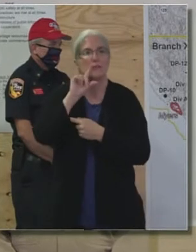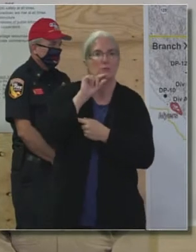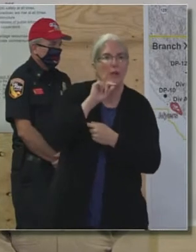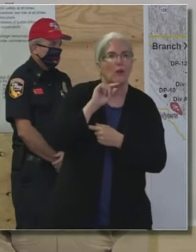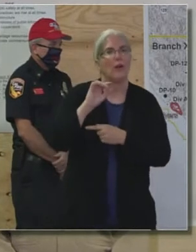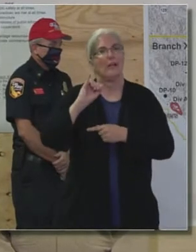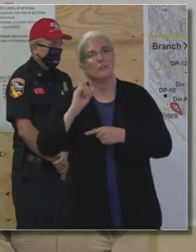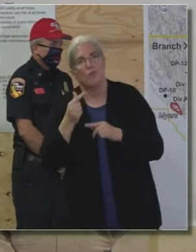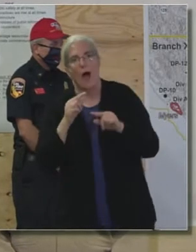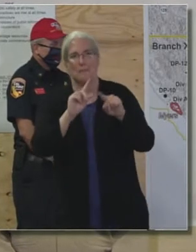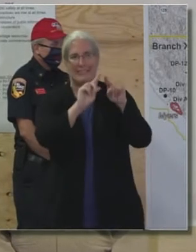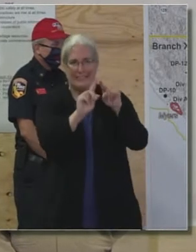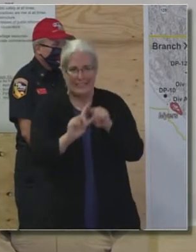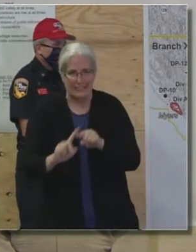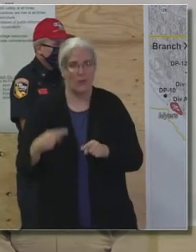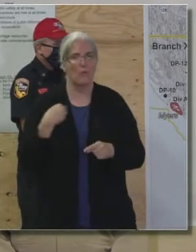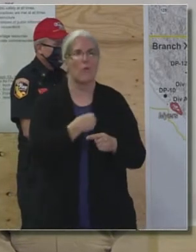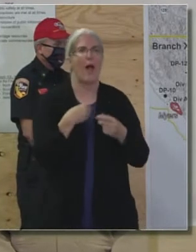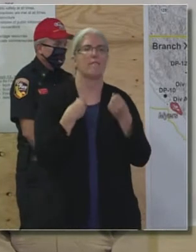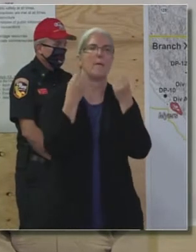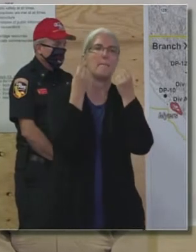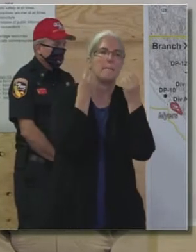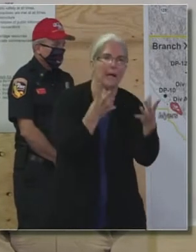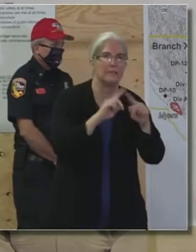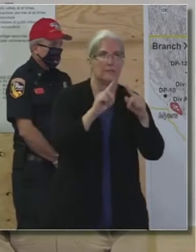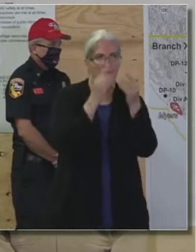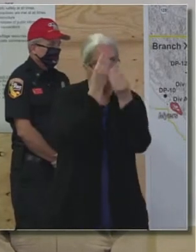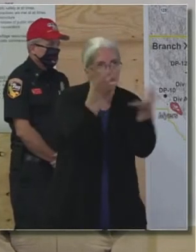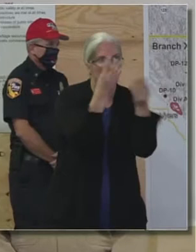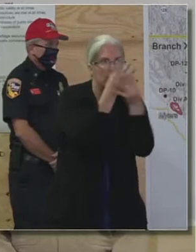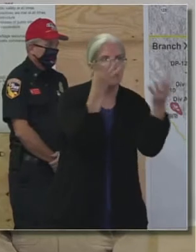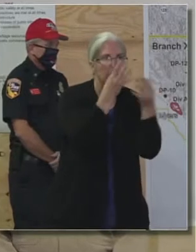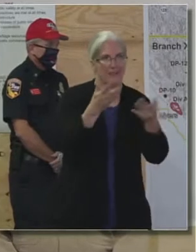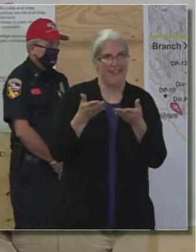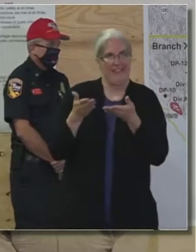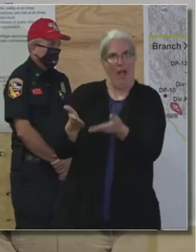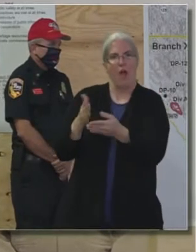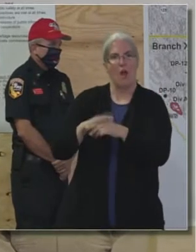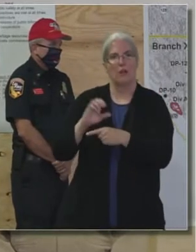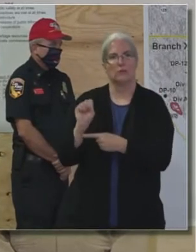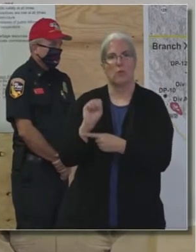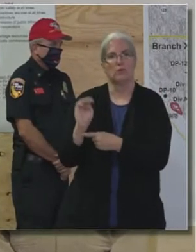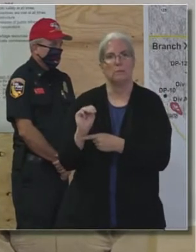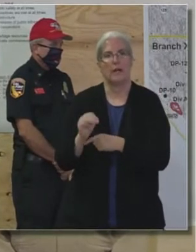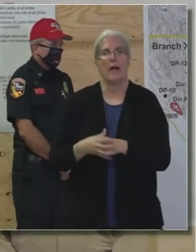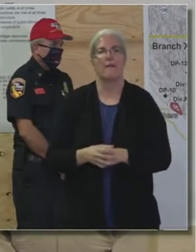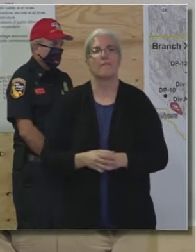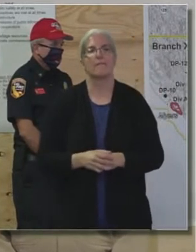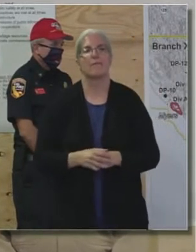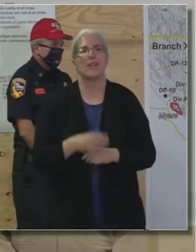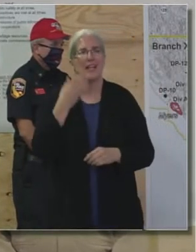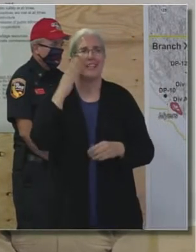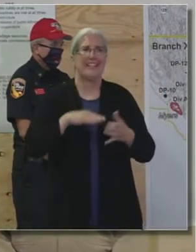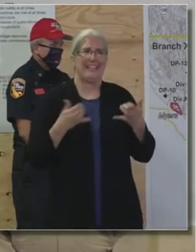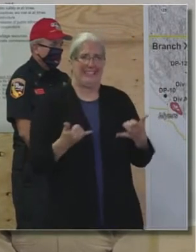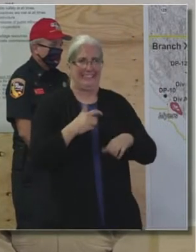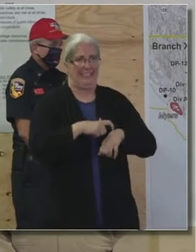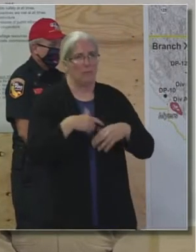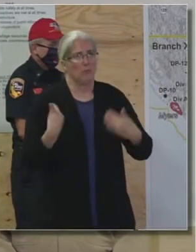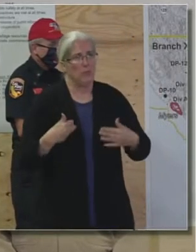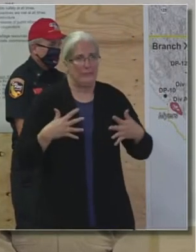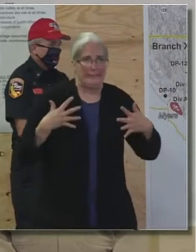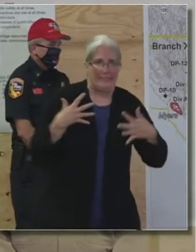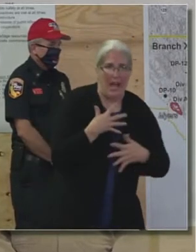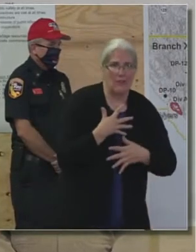los medios de comunicación y obedezcan los es un momento aterrorizante para mucha gente pero estamos aquí para responder a sus preguntas